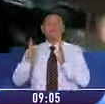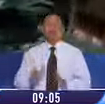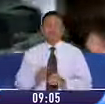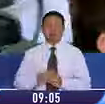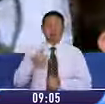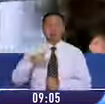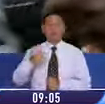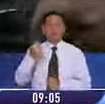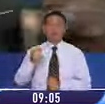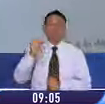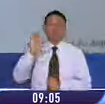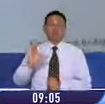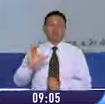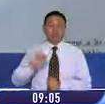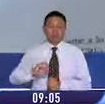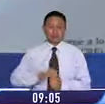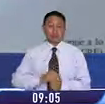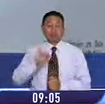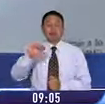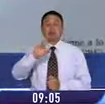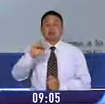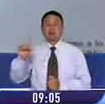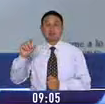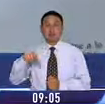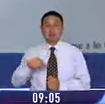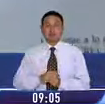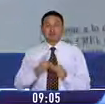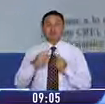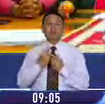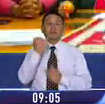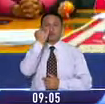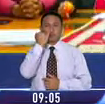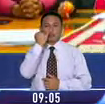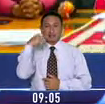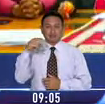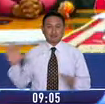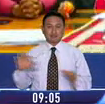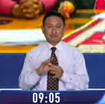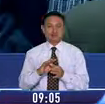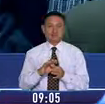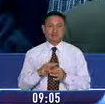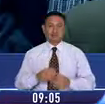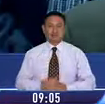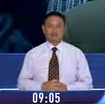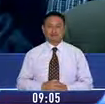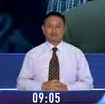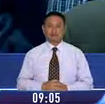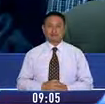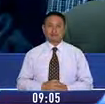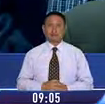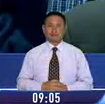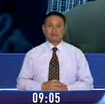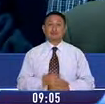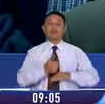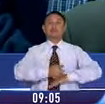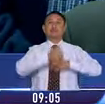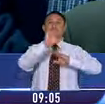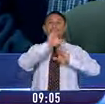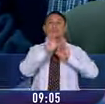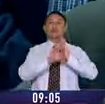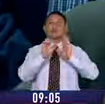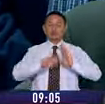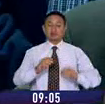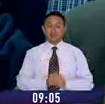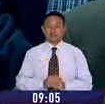Partido Social Cristiano, Izquierda Democrática y Pachakutik, aliados a la CONAIE. De que la Corte Constitucional,